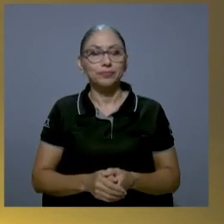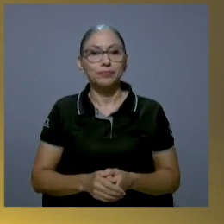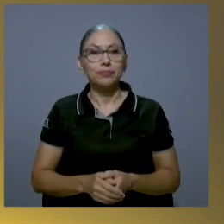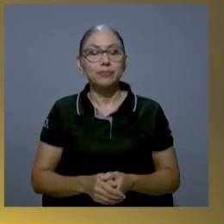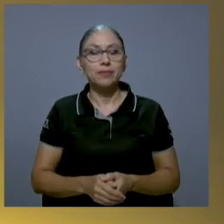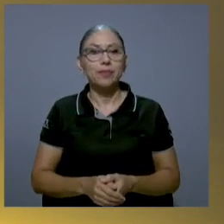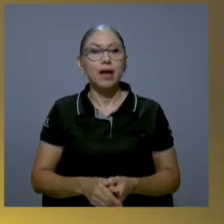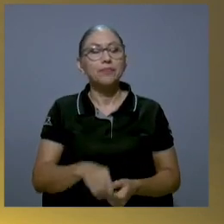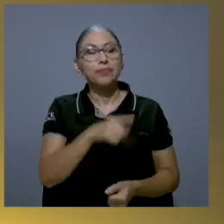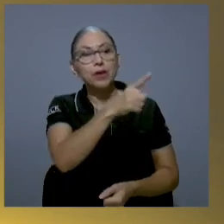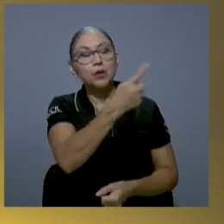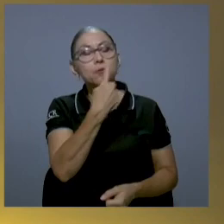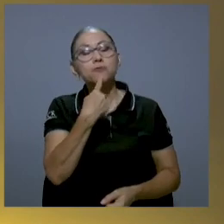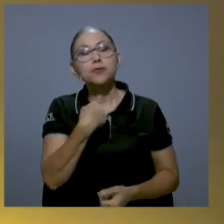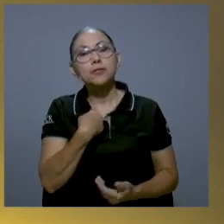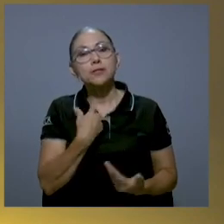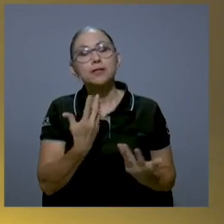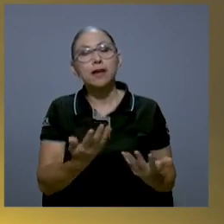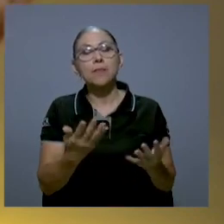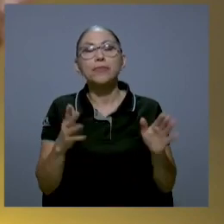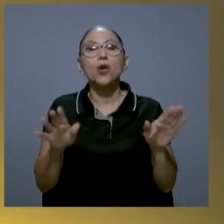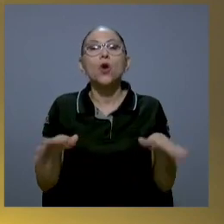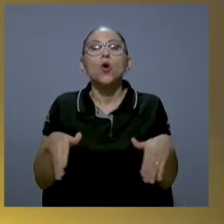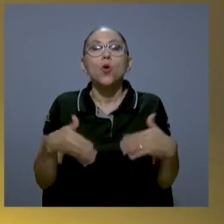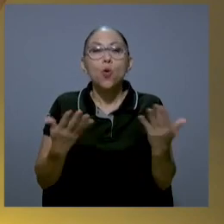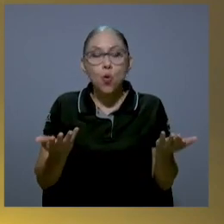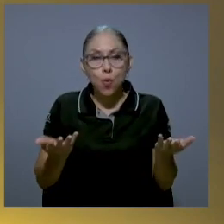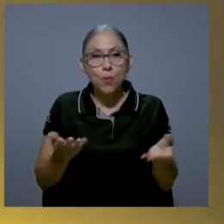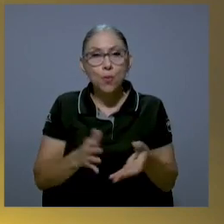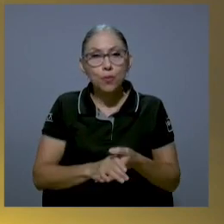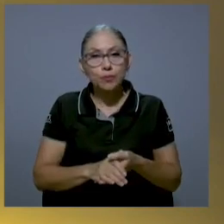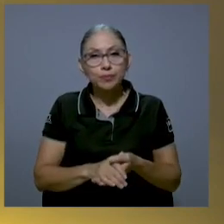Nos decía don Rubén de cómo